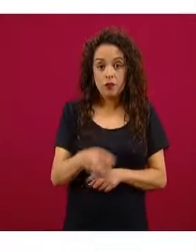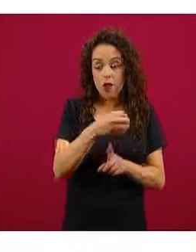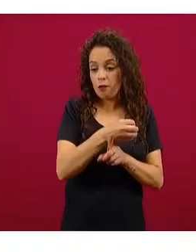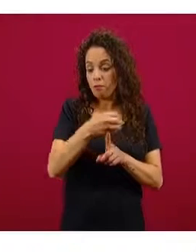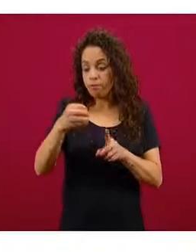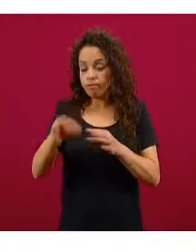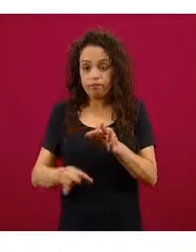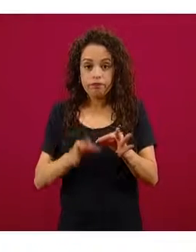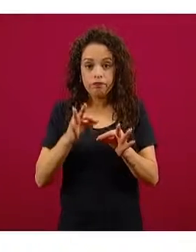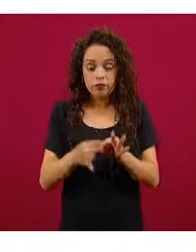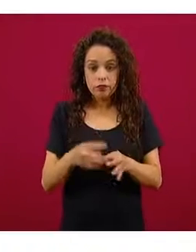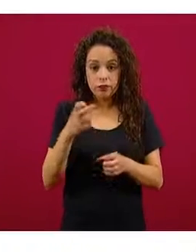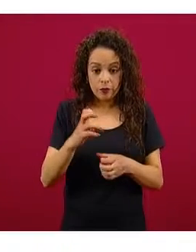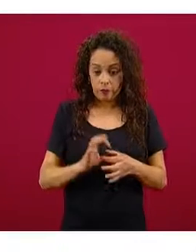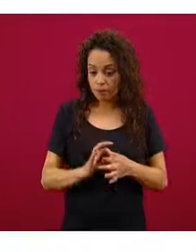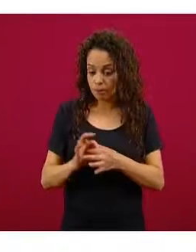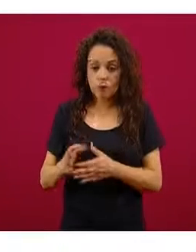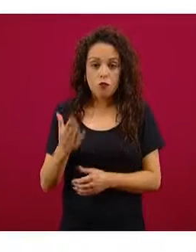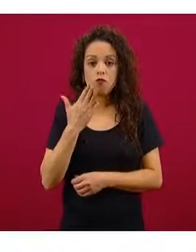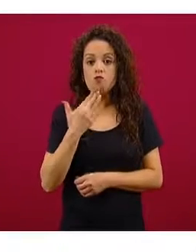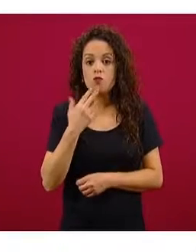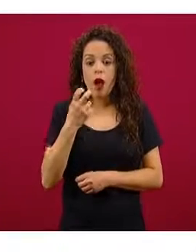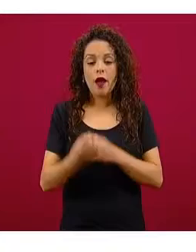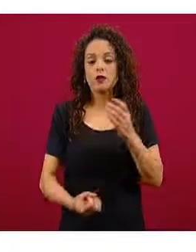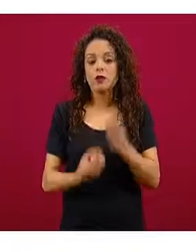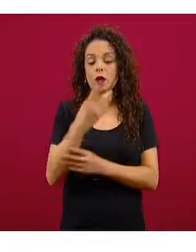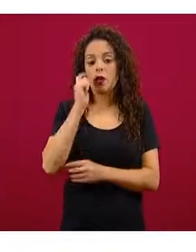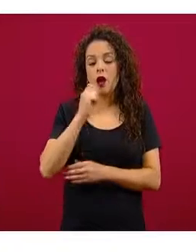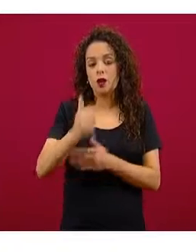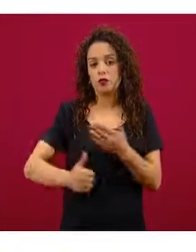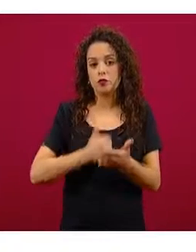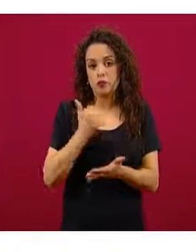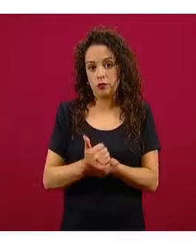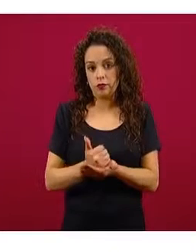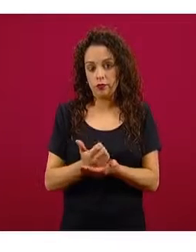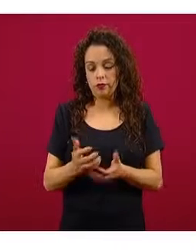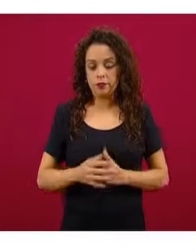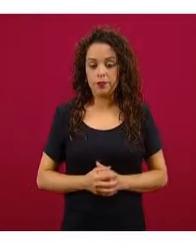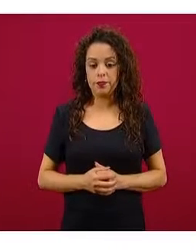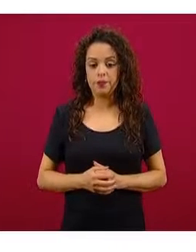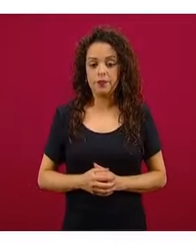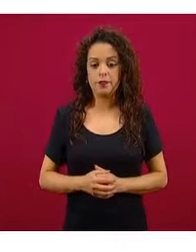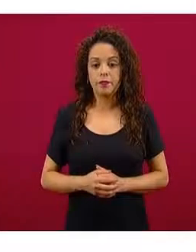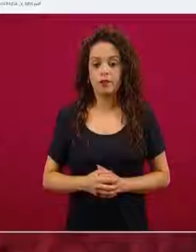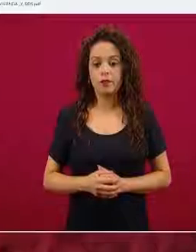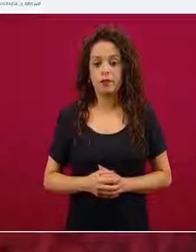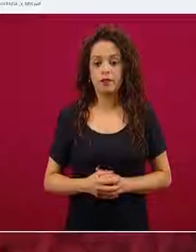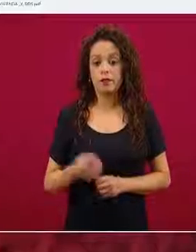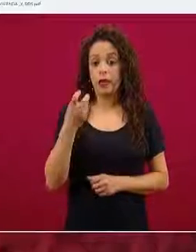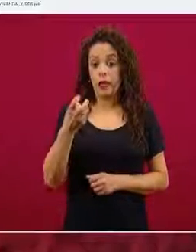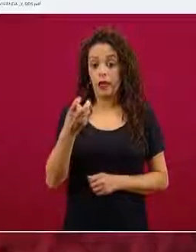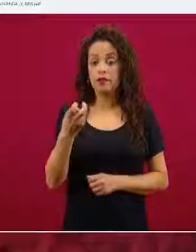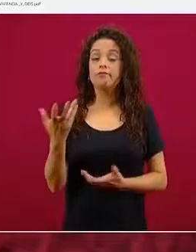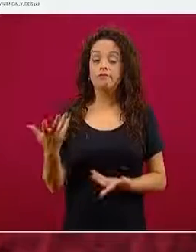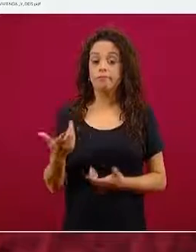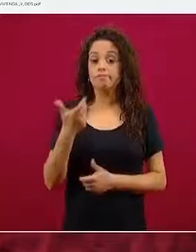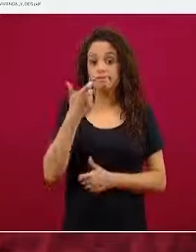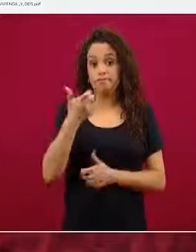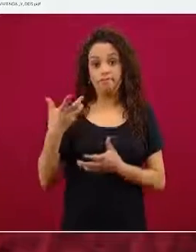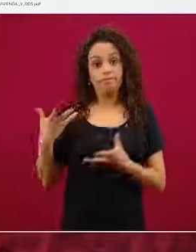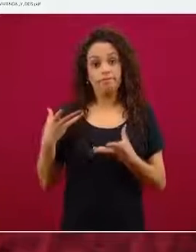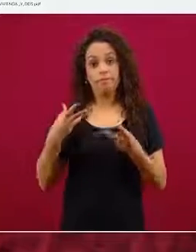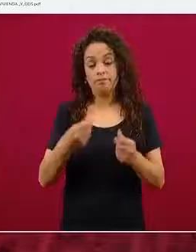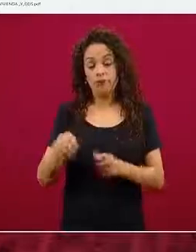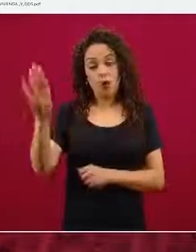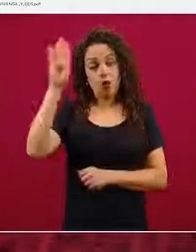articulación entre estas nuevas zonas urbanas respecto al núcleo poblacional. Y esto tiene costos gigantescos, es un problema muy